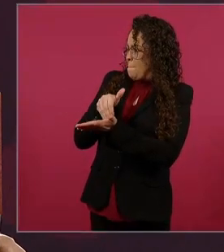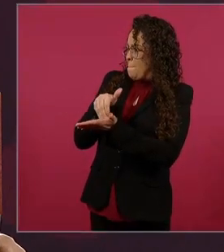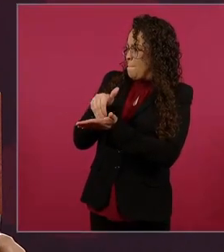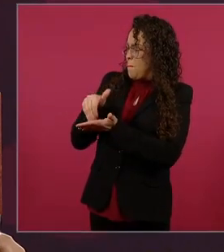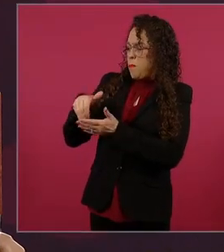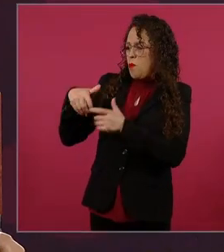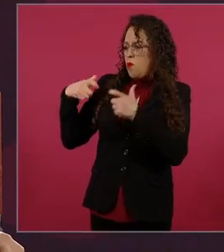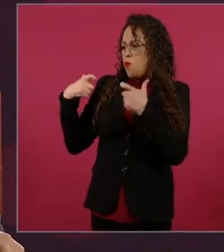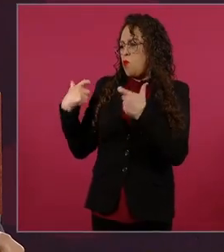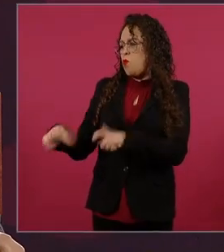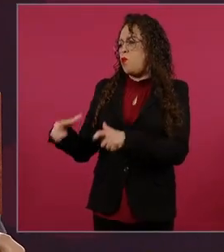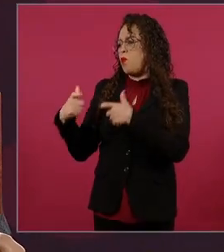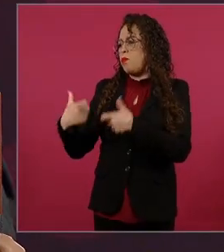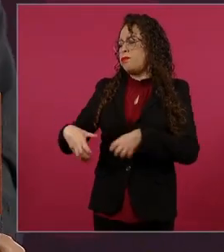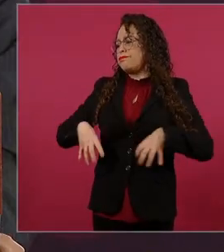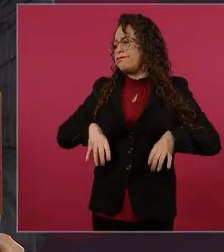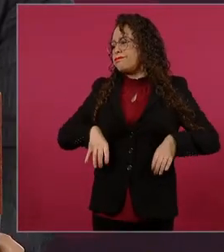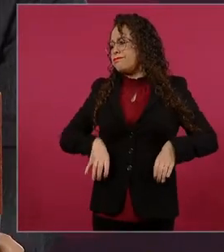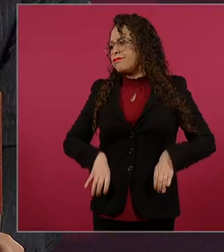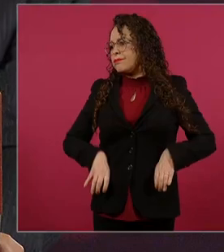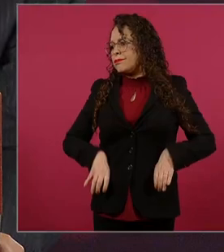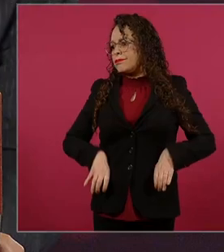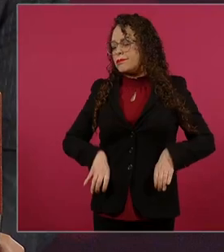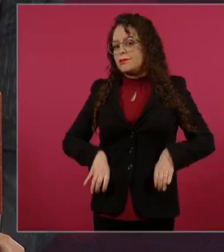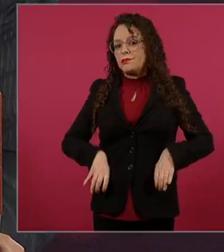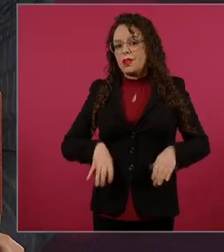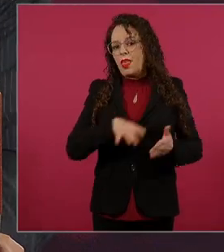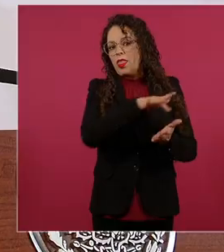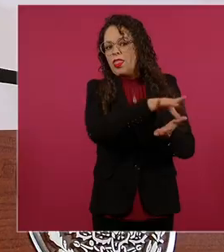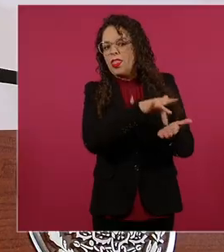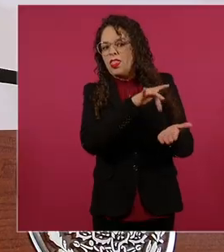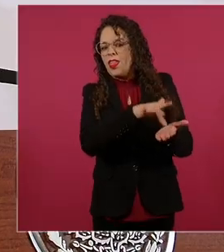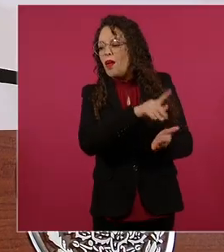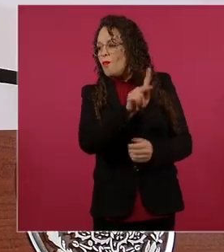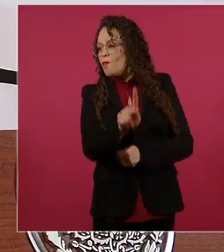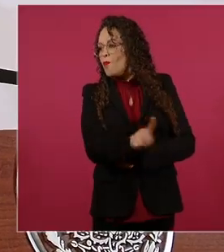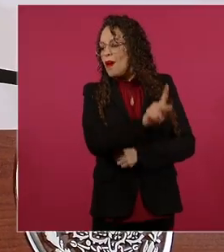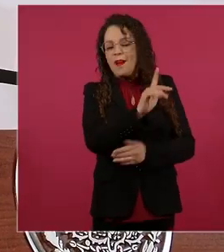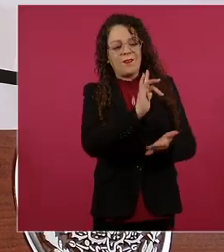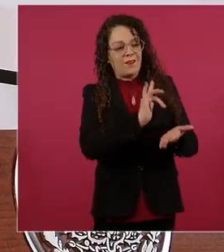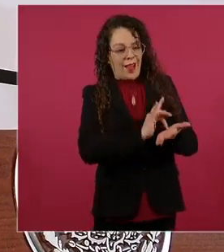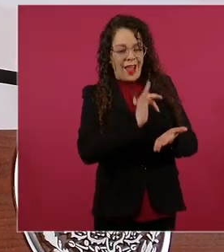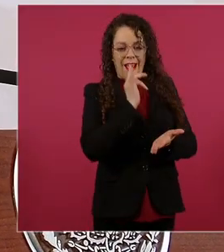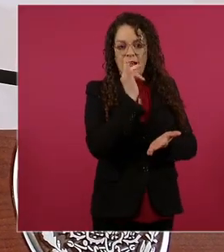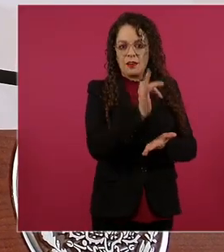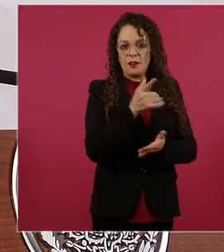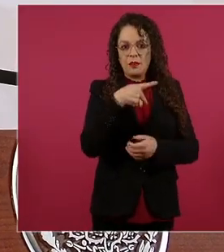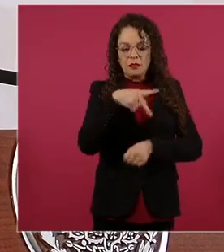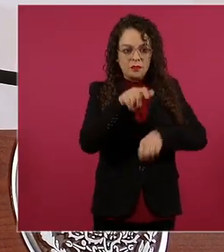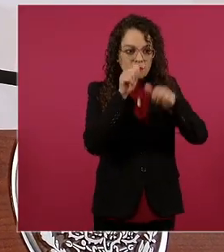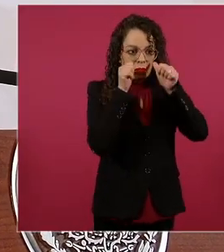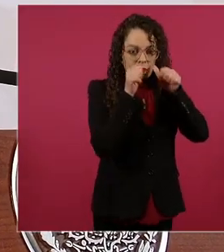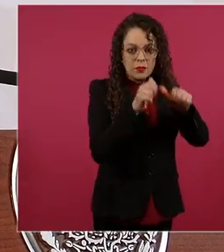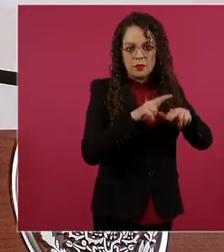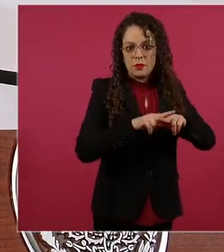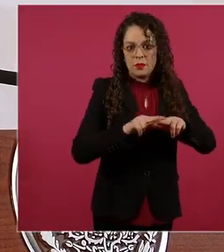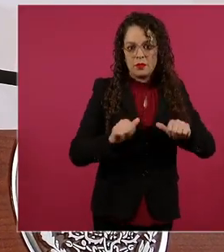al amparo del poder público entonces eso es lo que ha cambiado pero causaron mucho daño